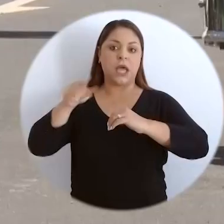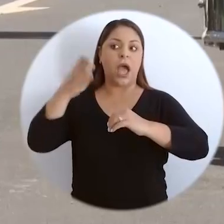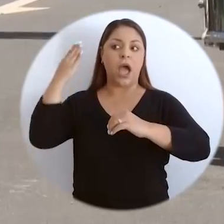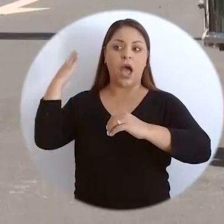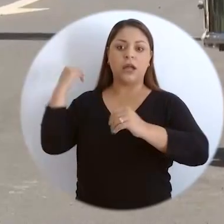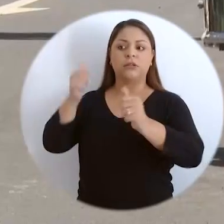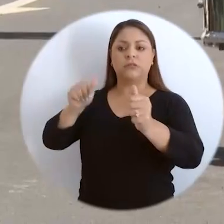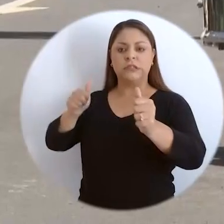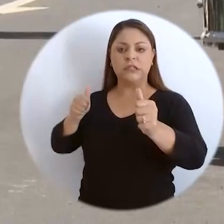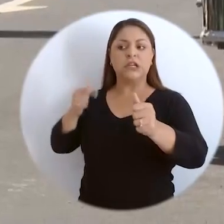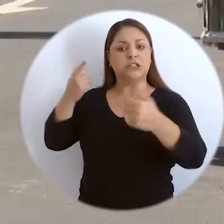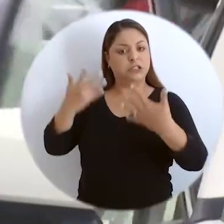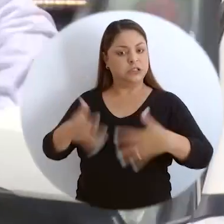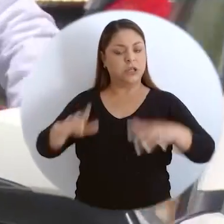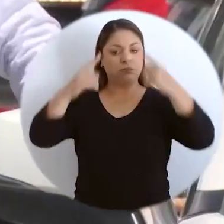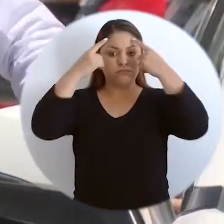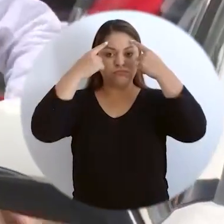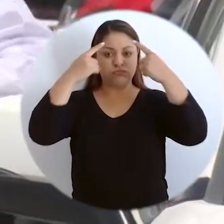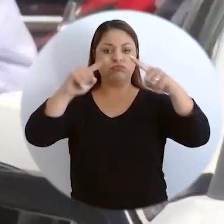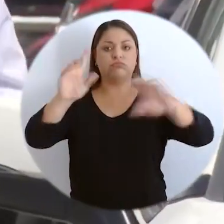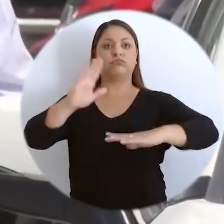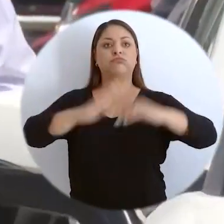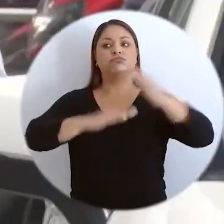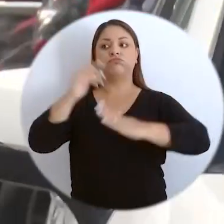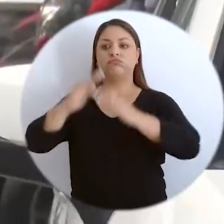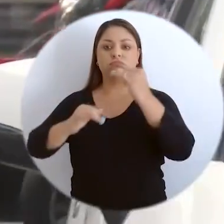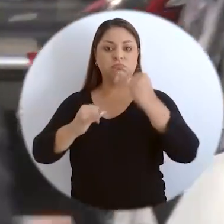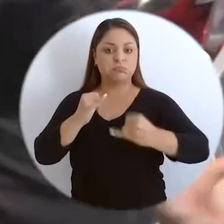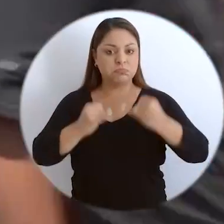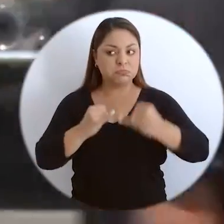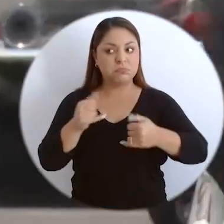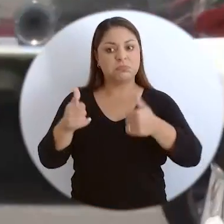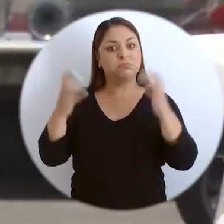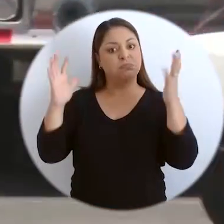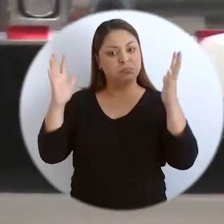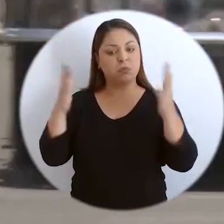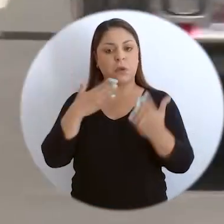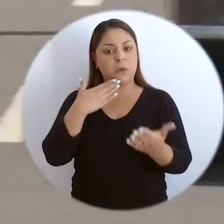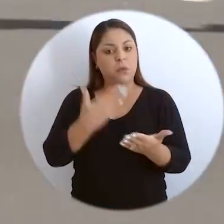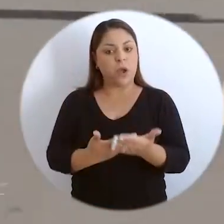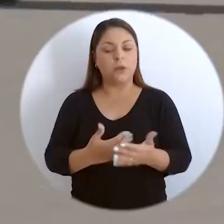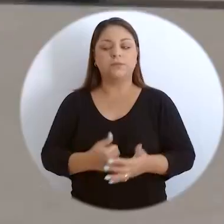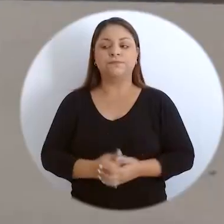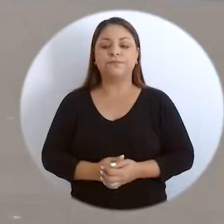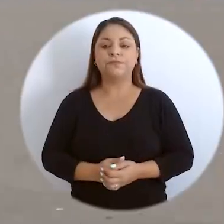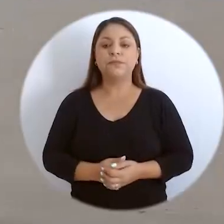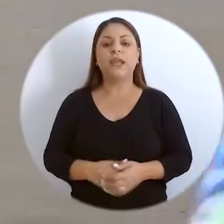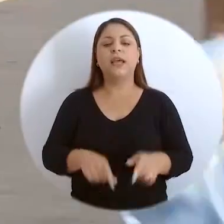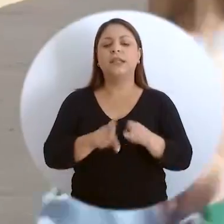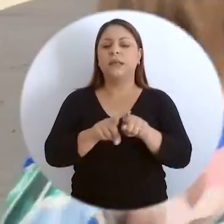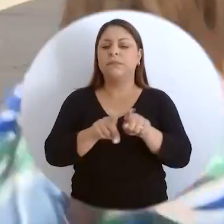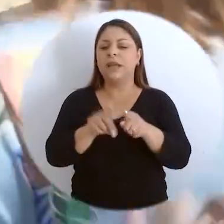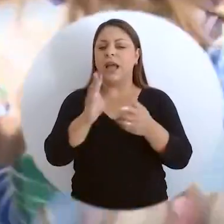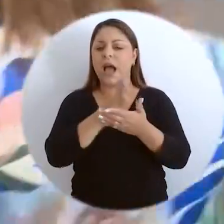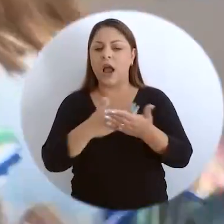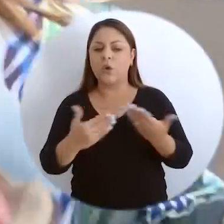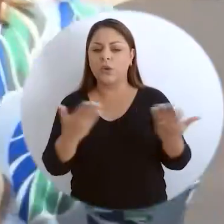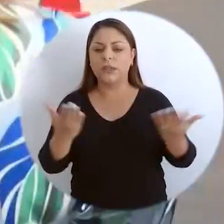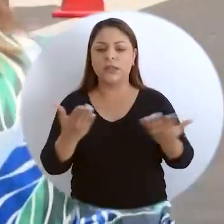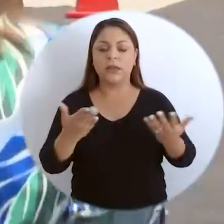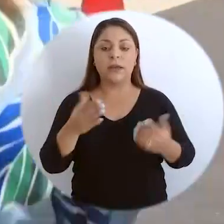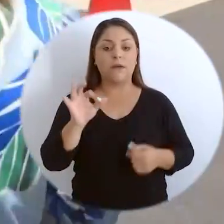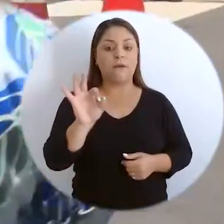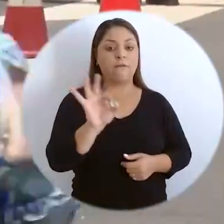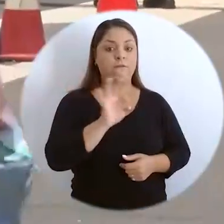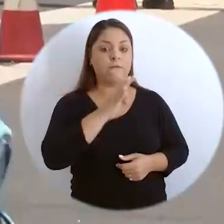El gobierno ha puesto un pie en el acelerador en algunas obras de infraestructura que estaban rezagadas de